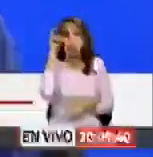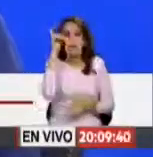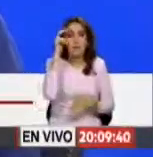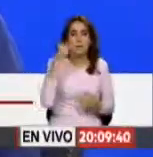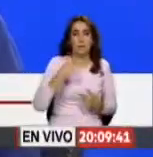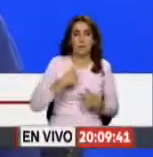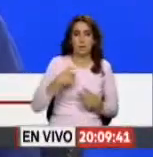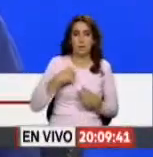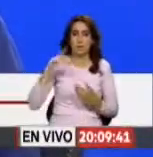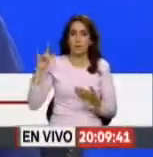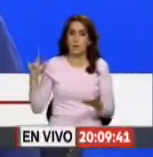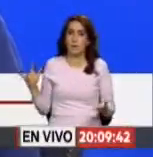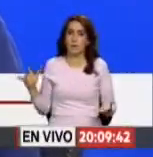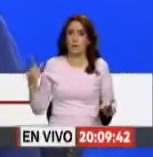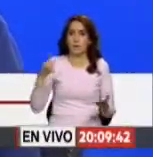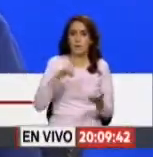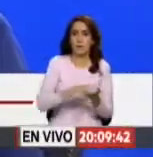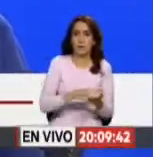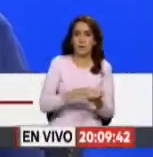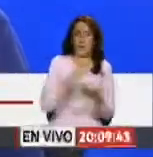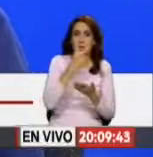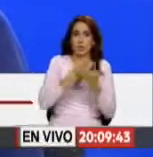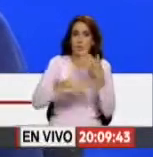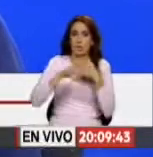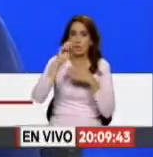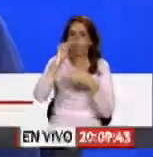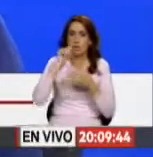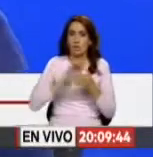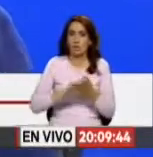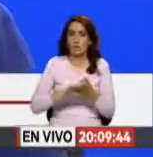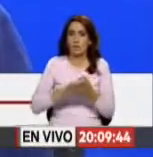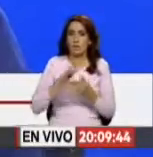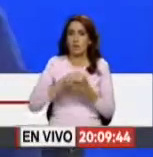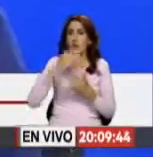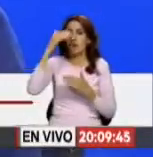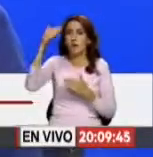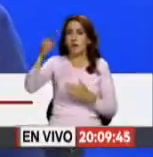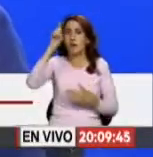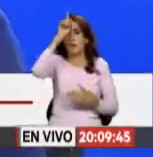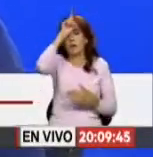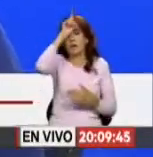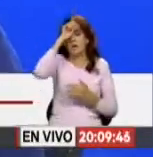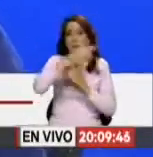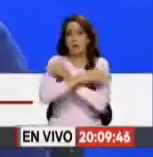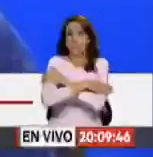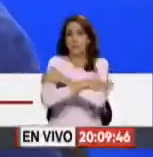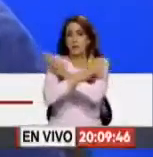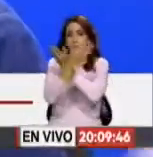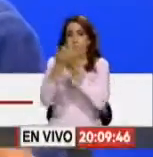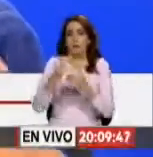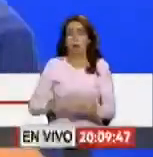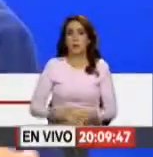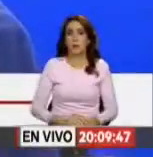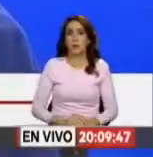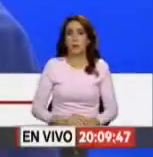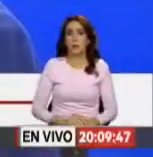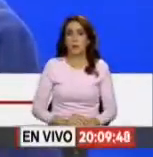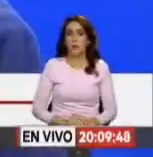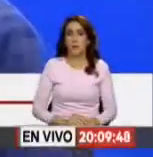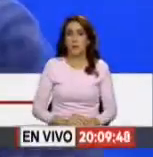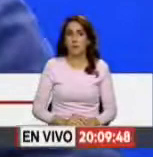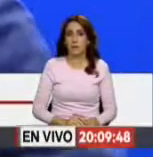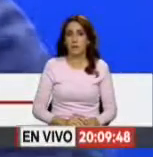viajo con la hija de Tania. Pobre niña, la conocí allá, le deseo lo mejor, me alegra que esté allá. ¡Pum, pum, pum, dispara!